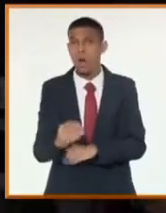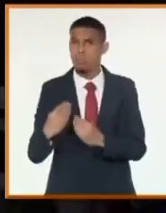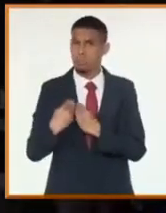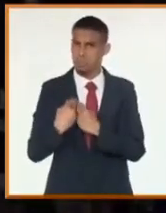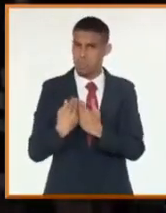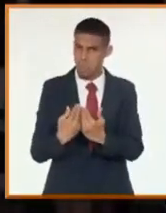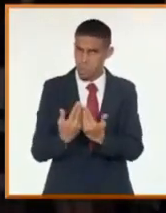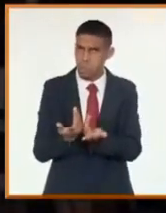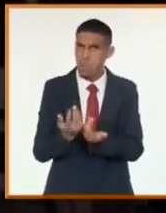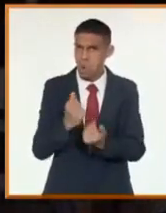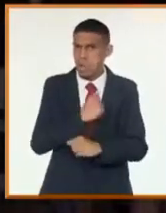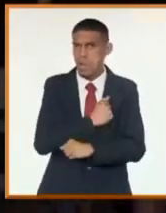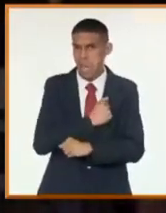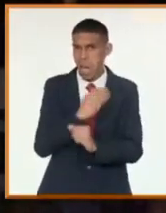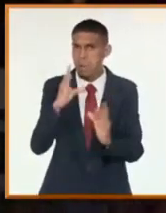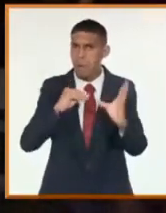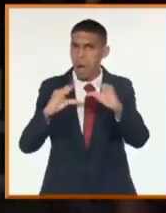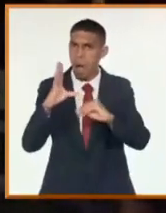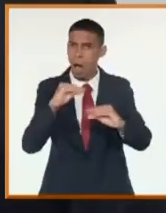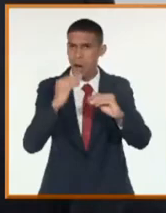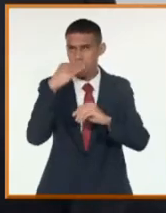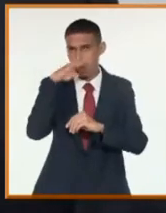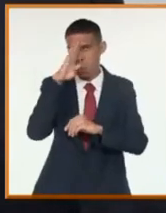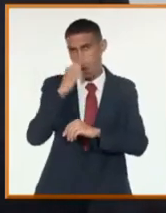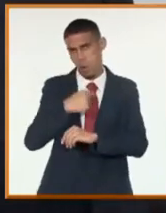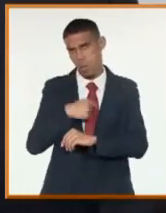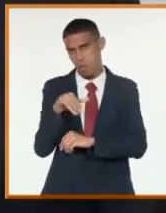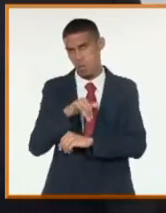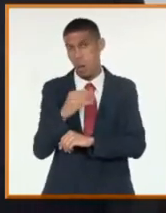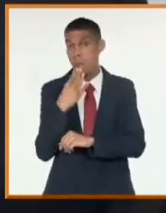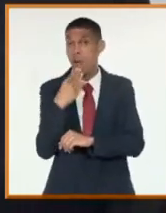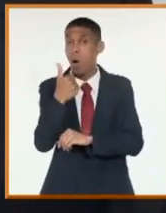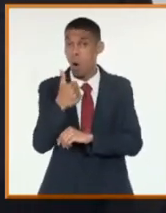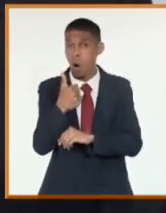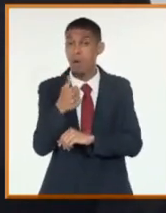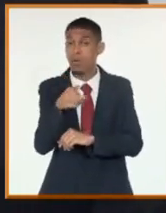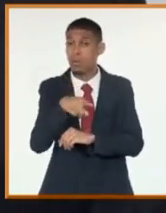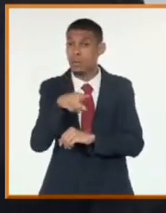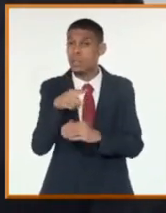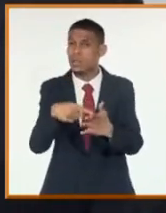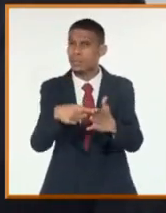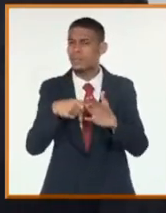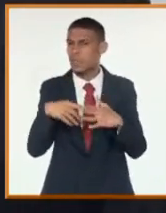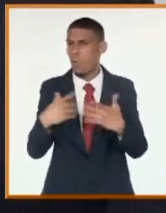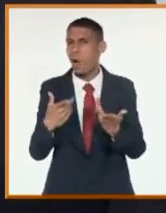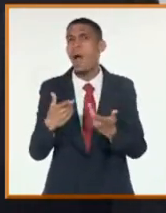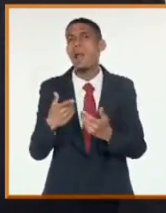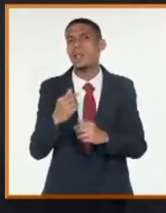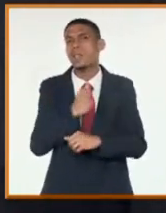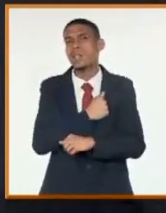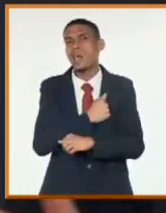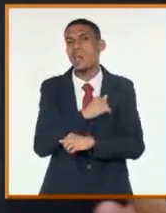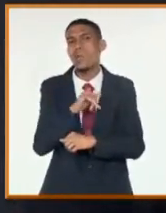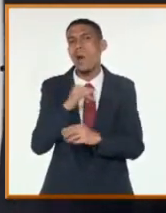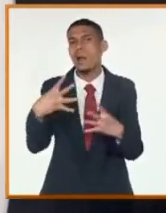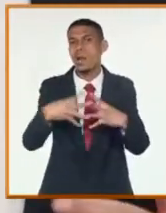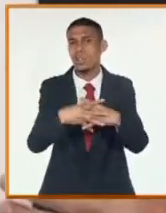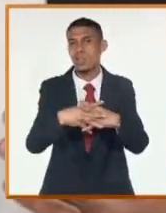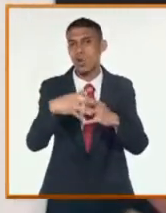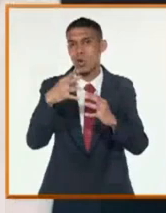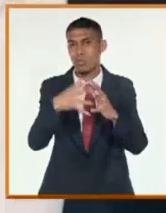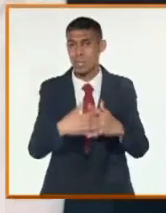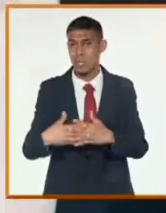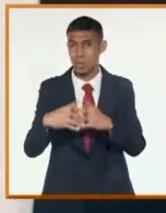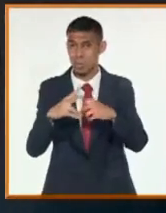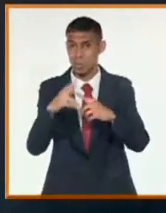disposición a que se mejoren las relaciones, todos con una voluntad de que se levante el bloqueo y algunos de ellos con un grupo de dudas